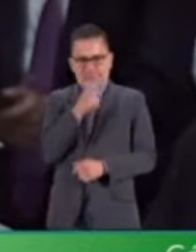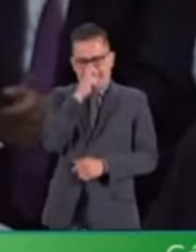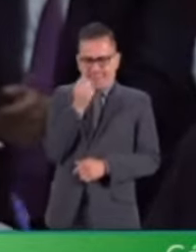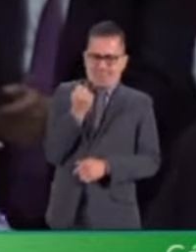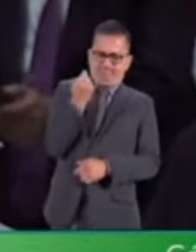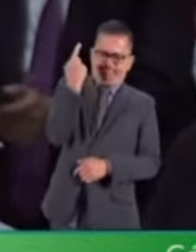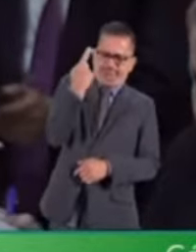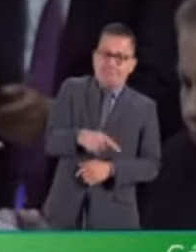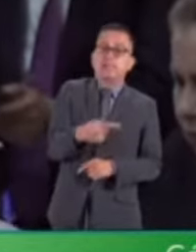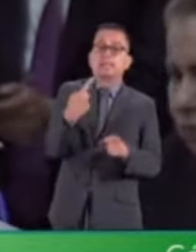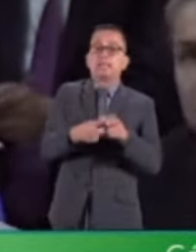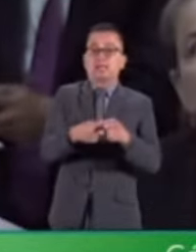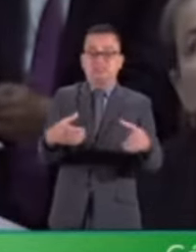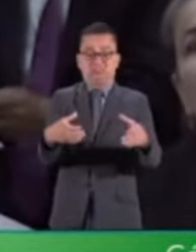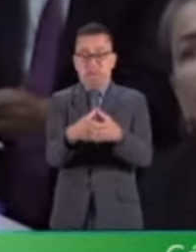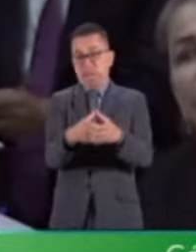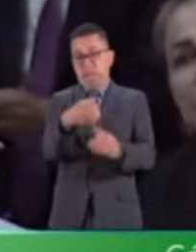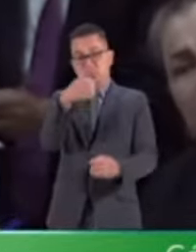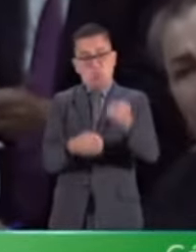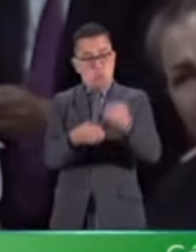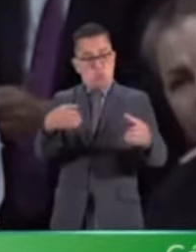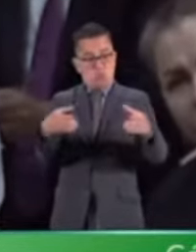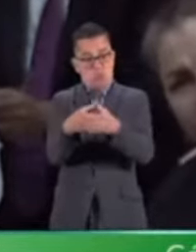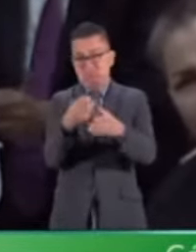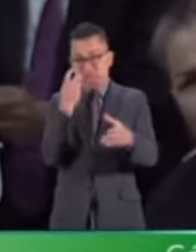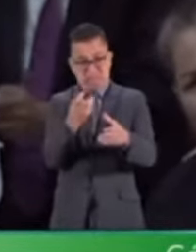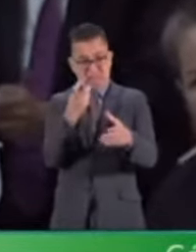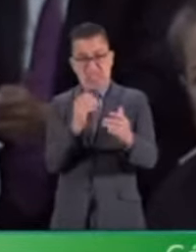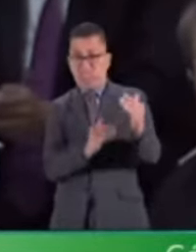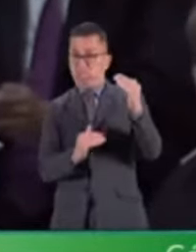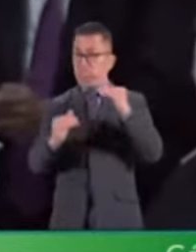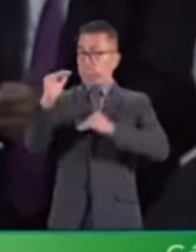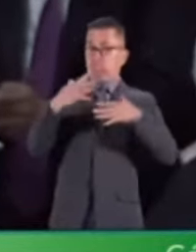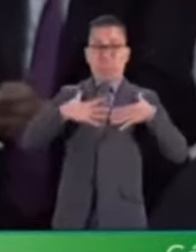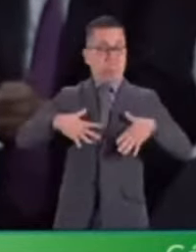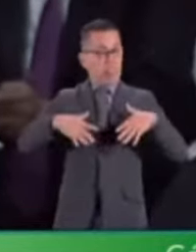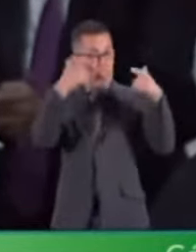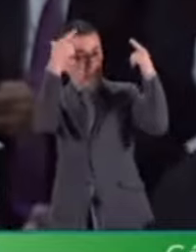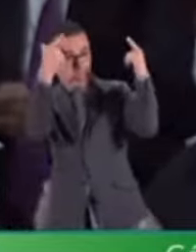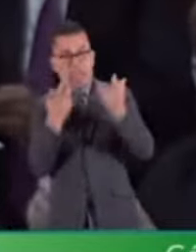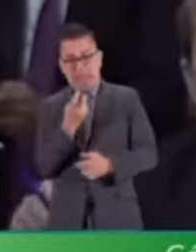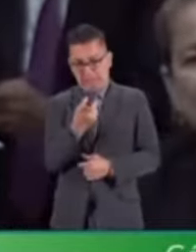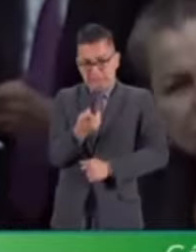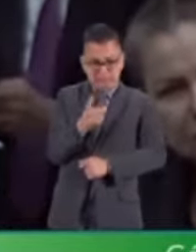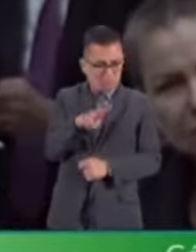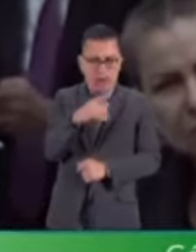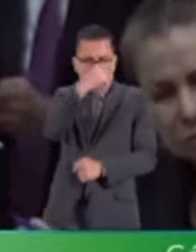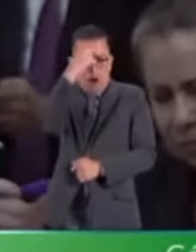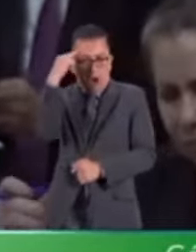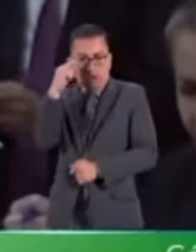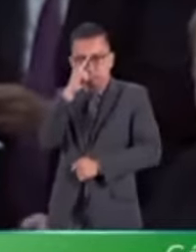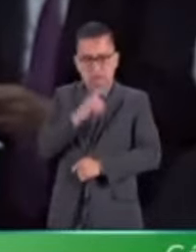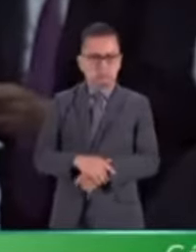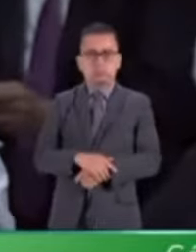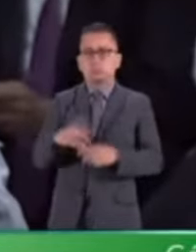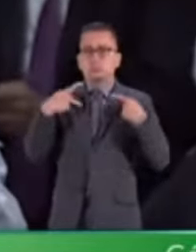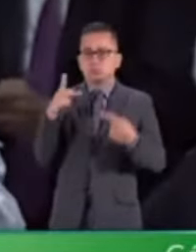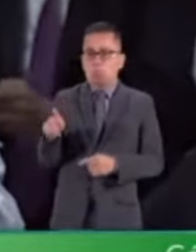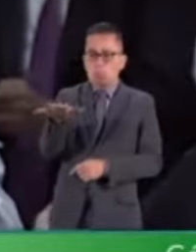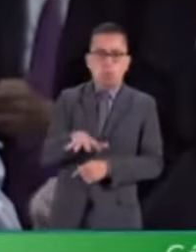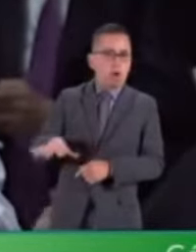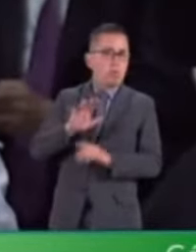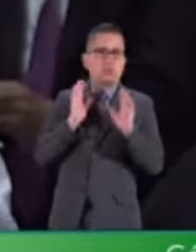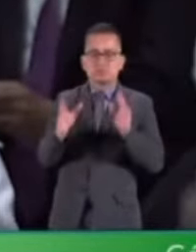del birrete y de la toga. El pueblo está harto de la critocracia. El pueblo está